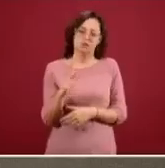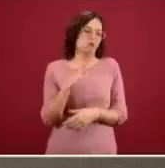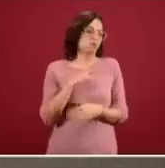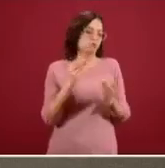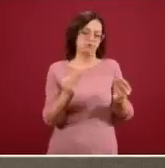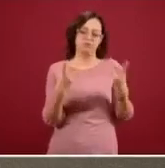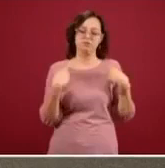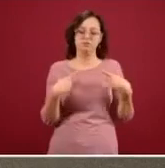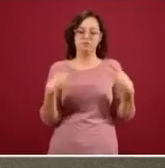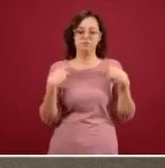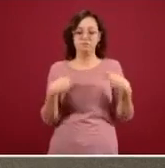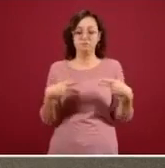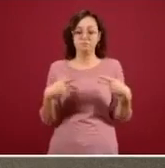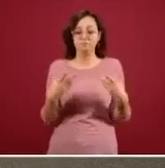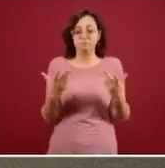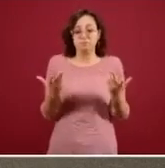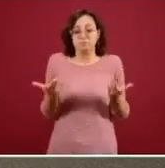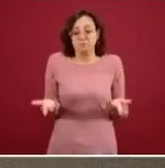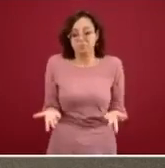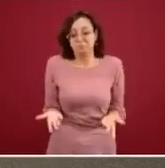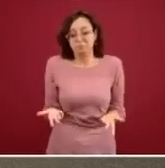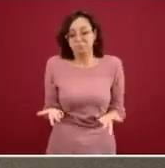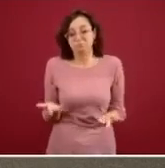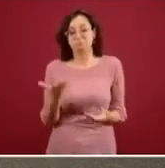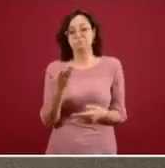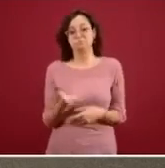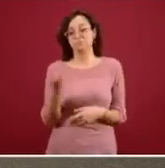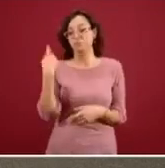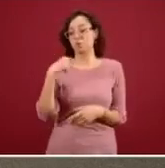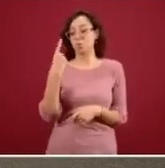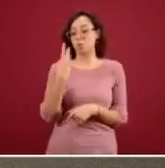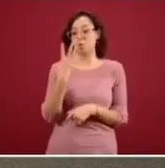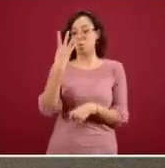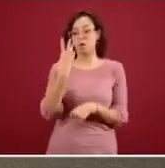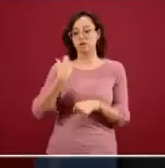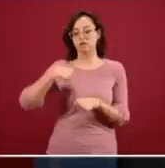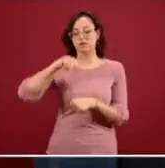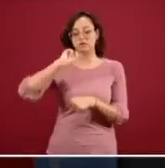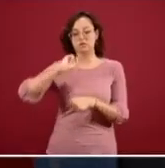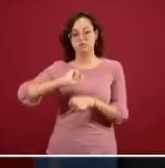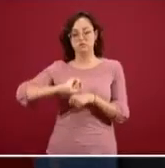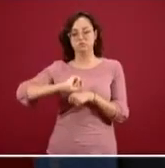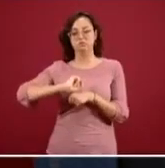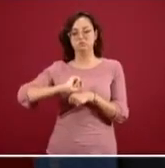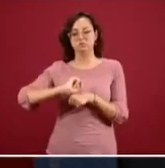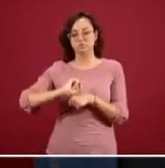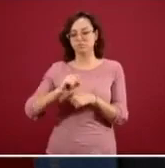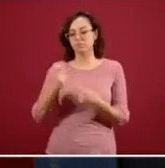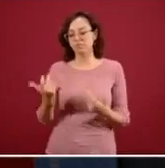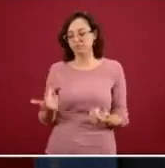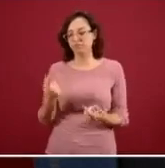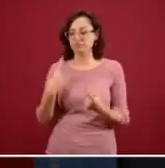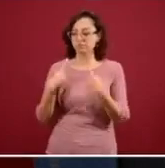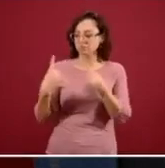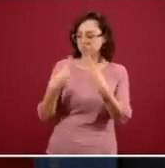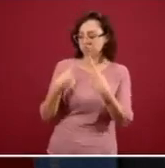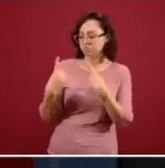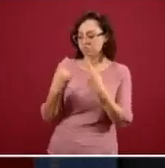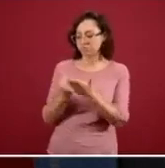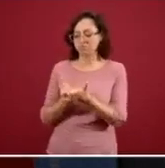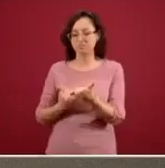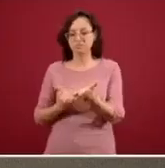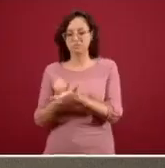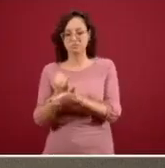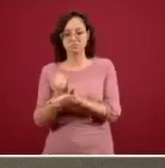país. Conociendo eso, desde hace ya casi 4 semanas definimos concertadamente que la